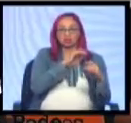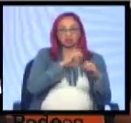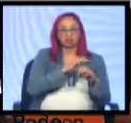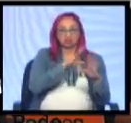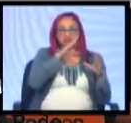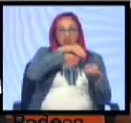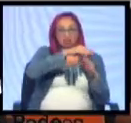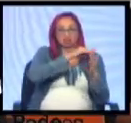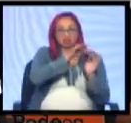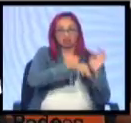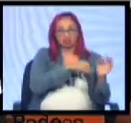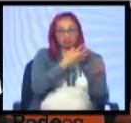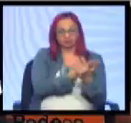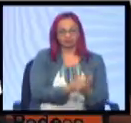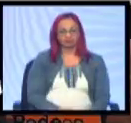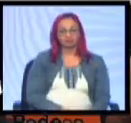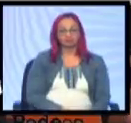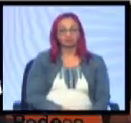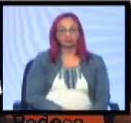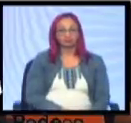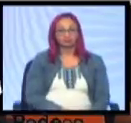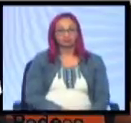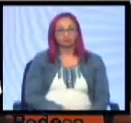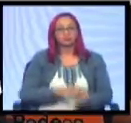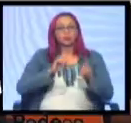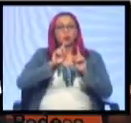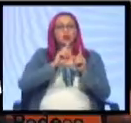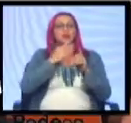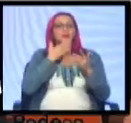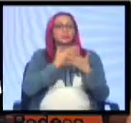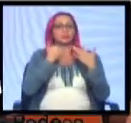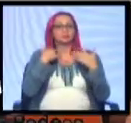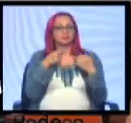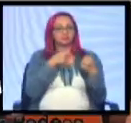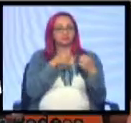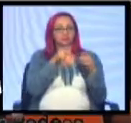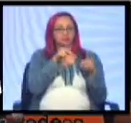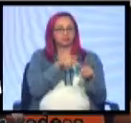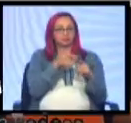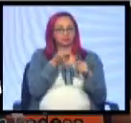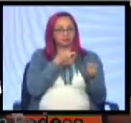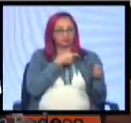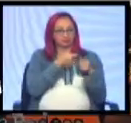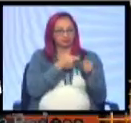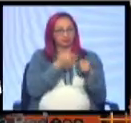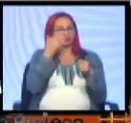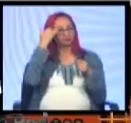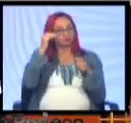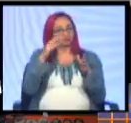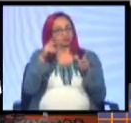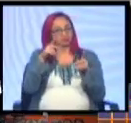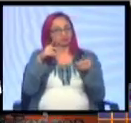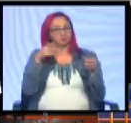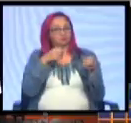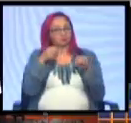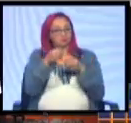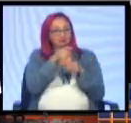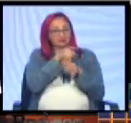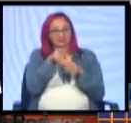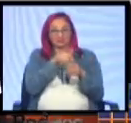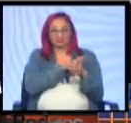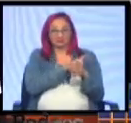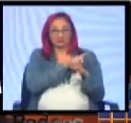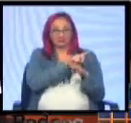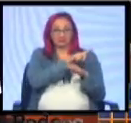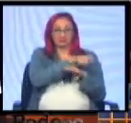consideradas dentro del tipo penal, ¿verdad? ¿Como cuáles? Como los que administran estas loterías, como los que organizan estas loterías,